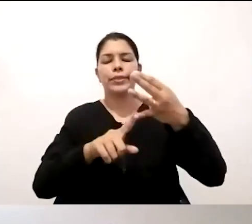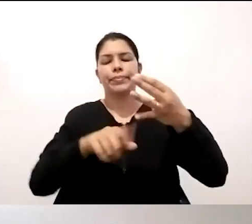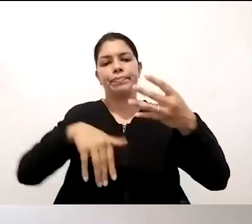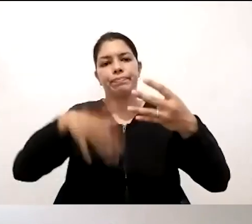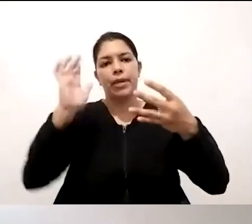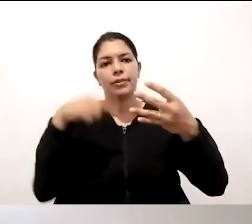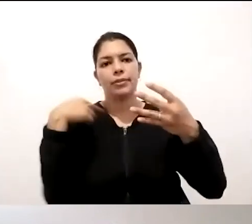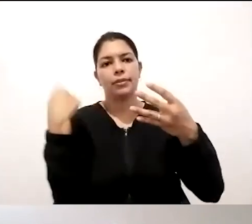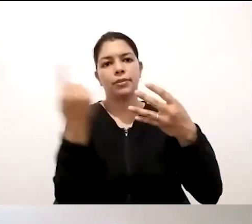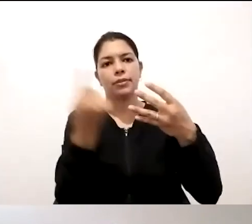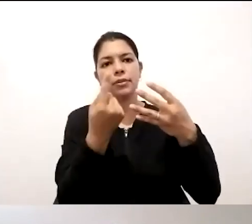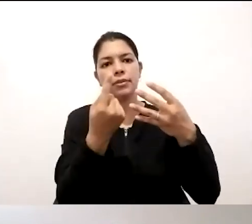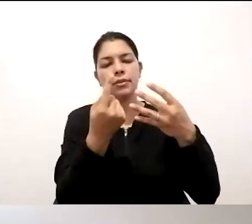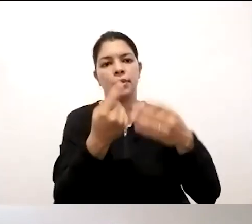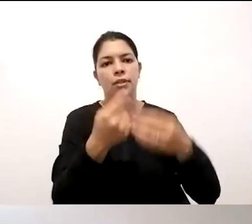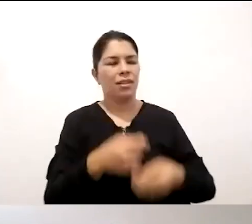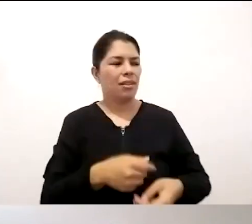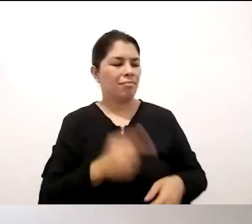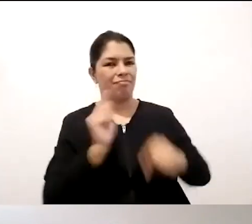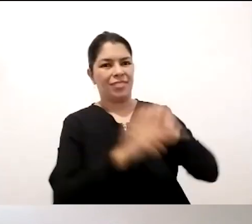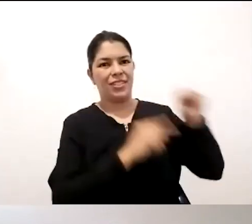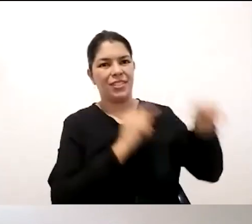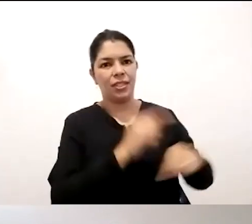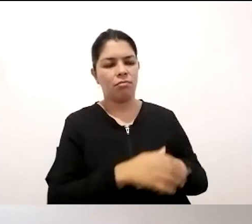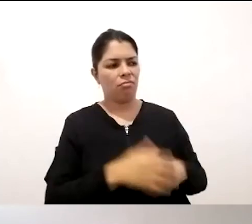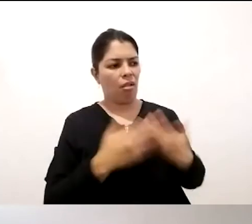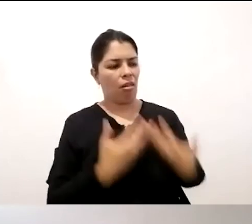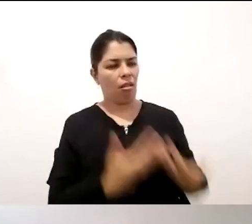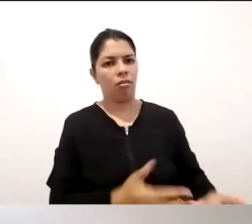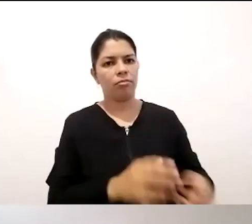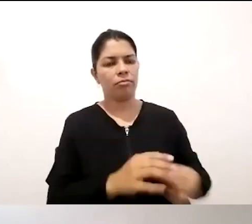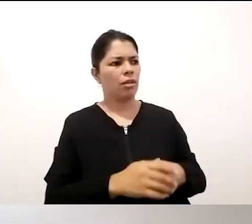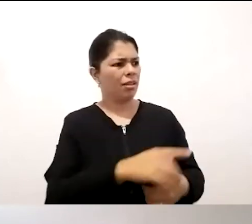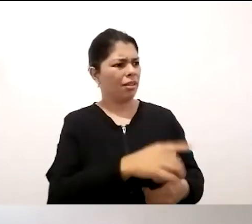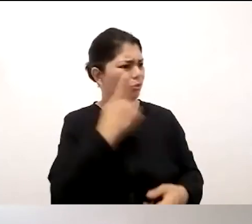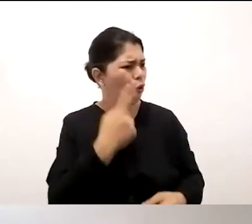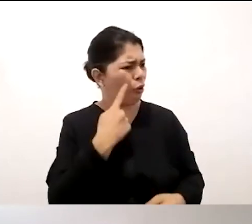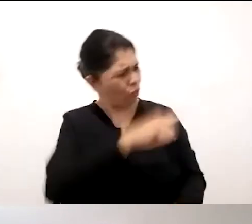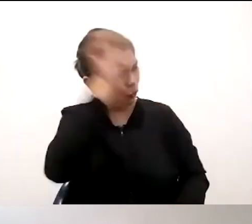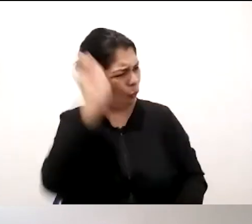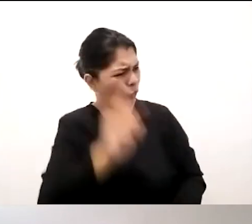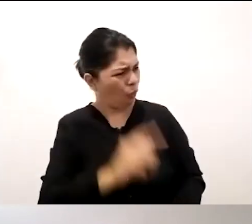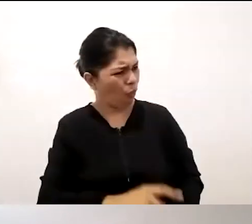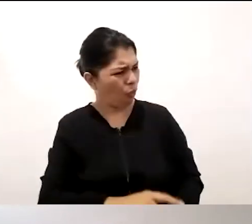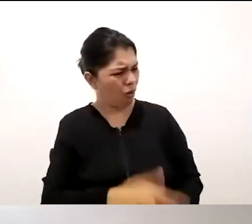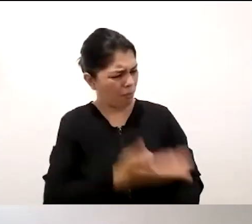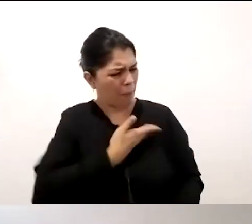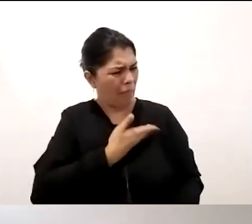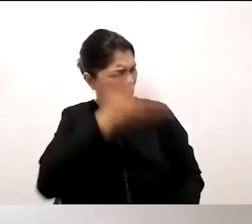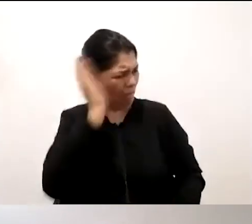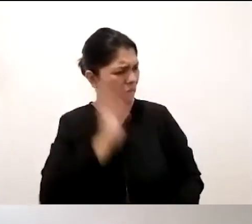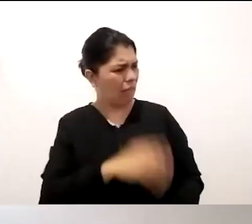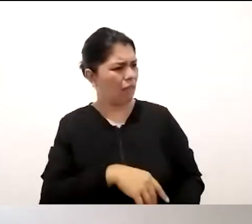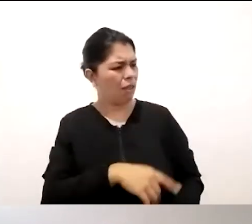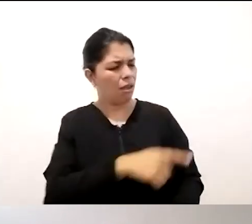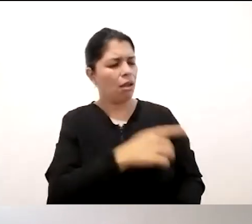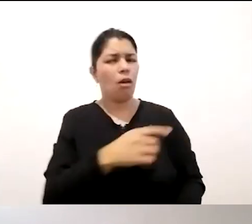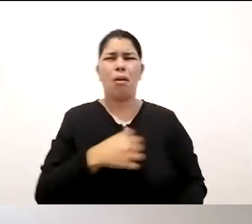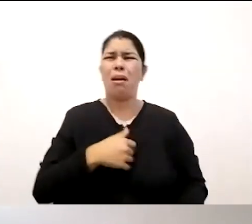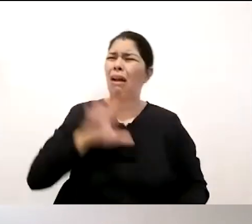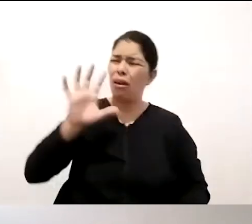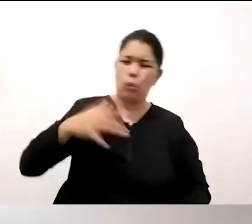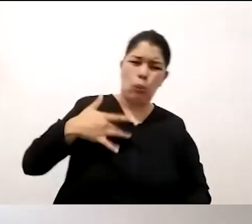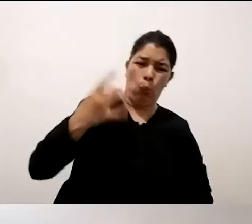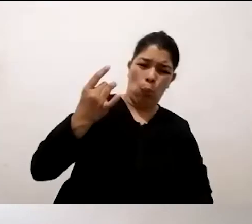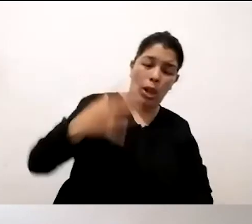referencia a todas las críticas o llamados de atención por llorar, por gritar, por quejarse durante el parto. Entonces expresiones como,